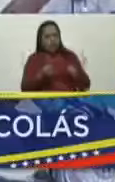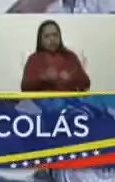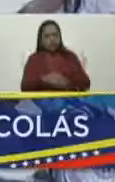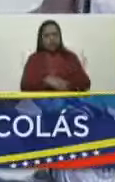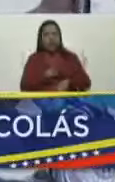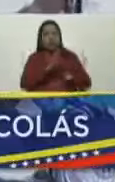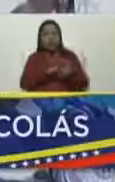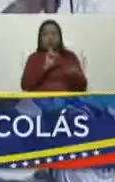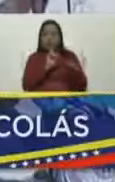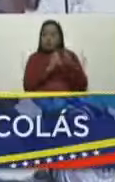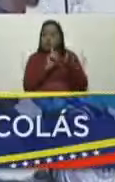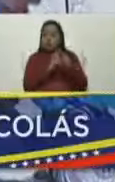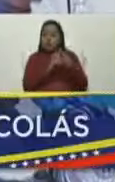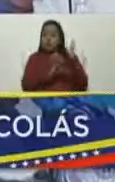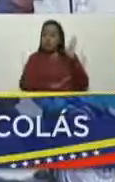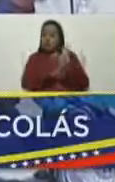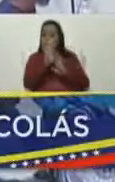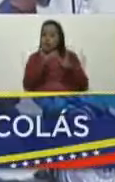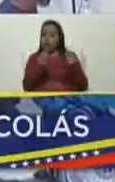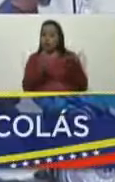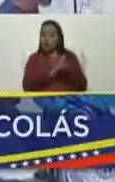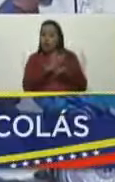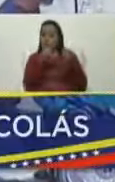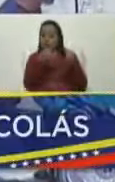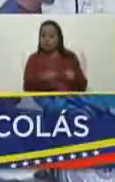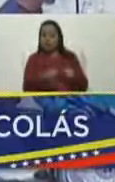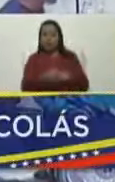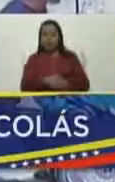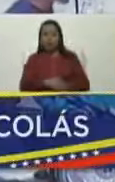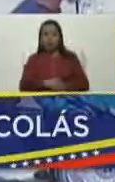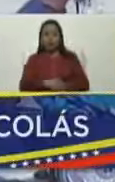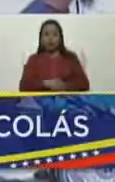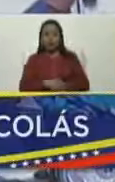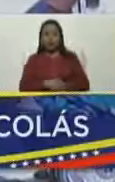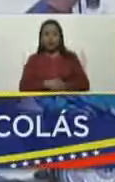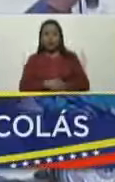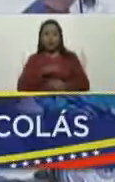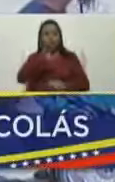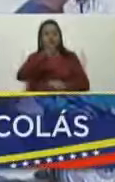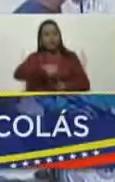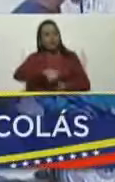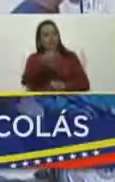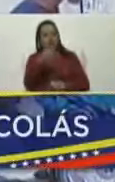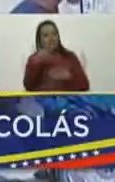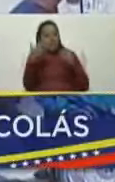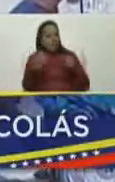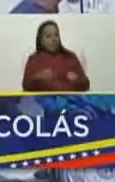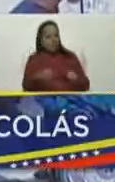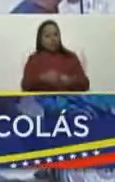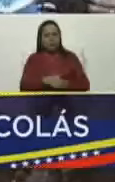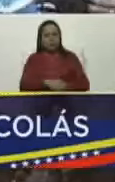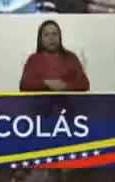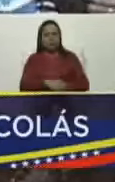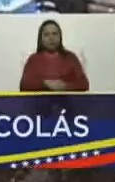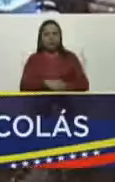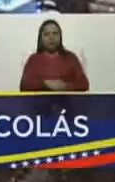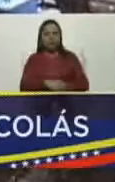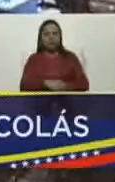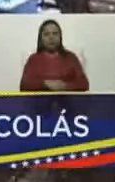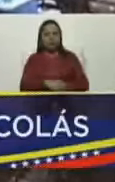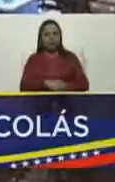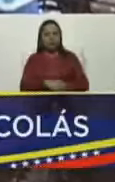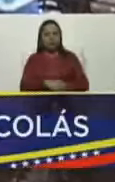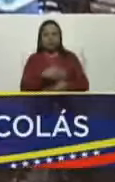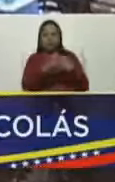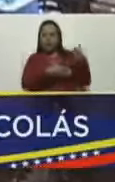Porque una de las cosas que hemos avanzado bastante es en la seguridad. Tenemos un país más seguro. Así. Y cada vez va a